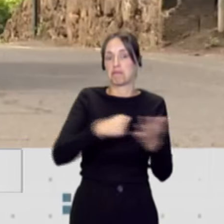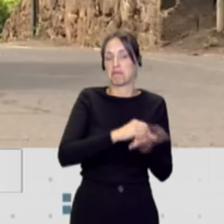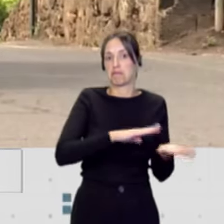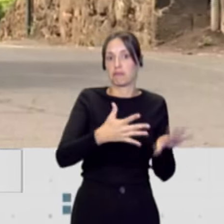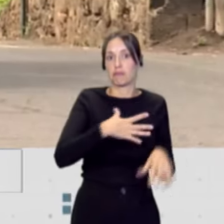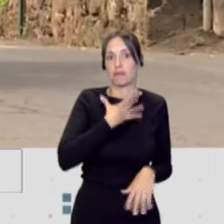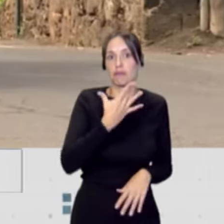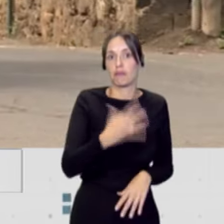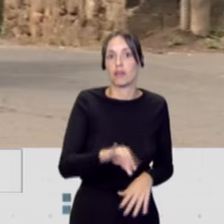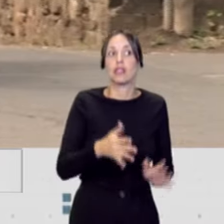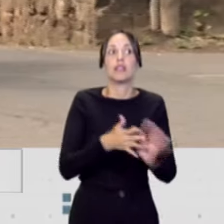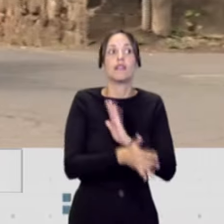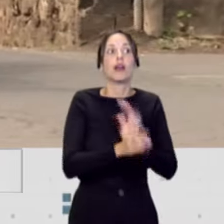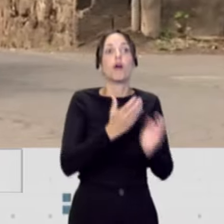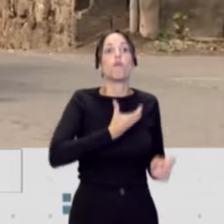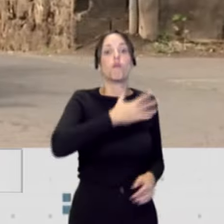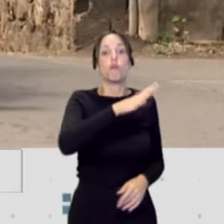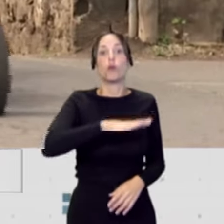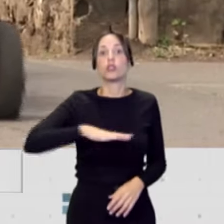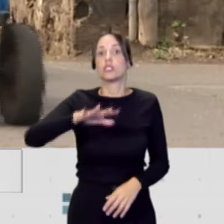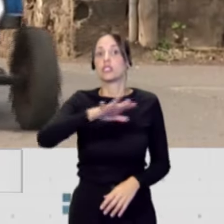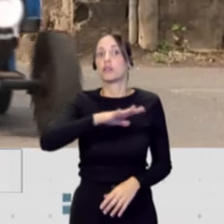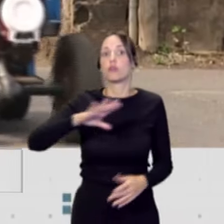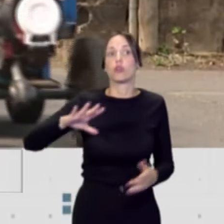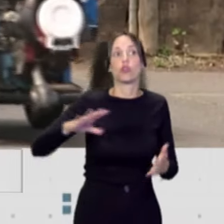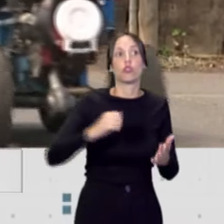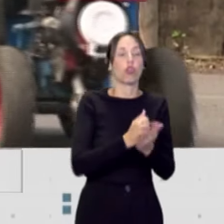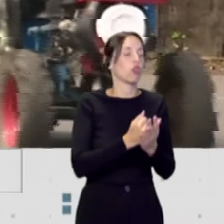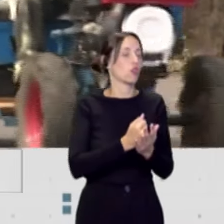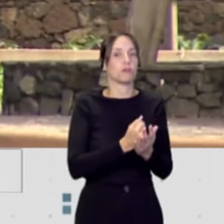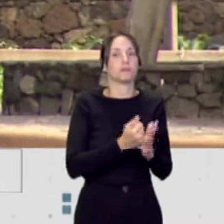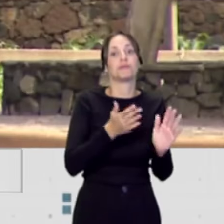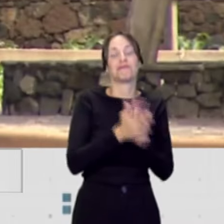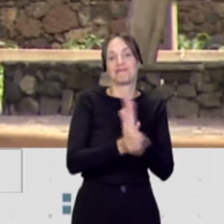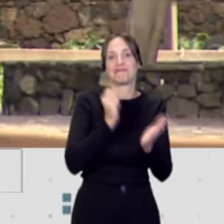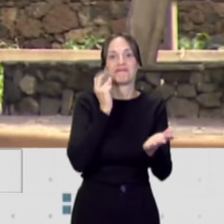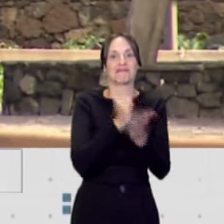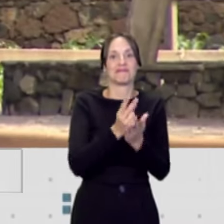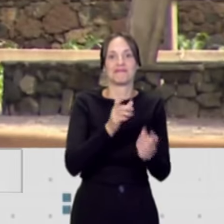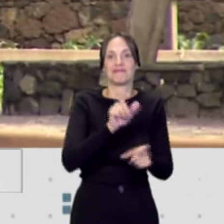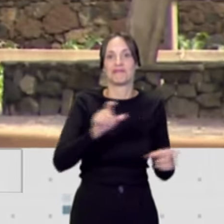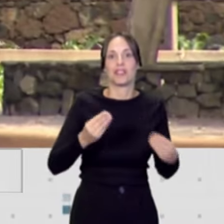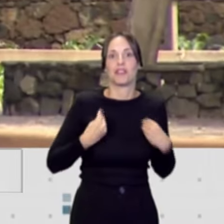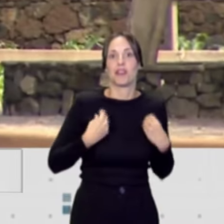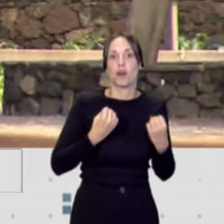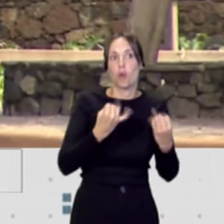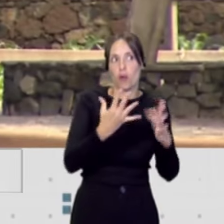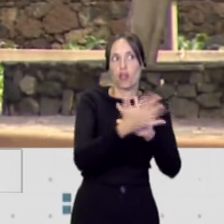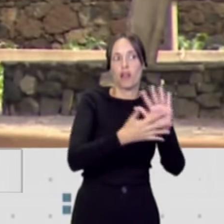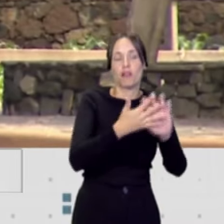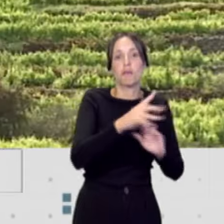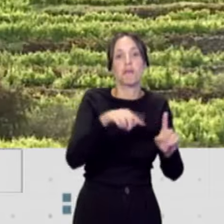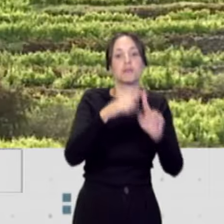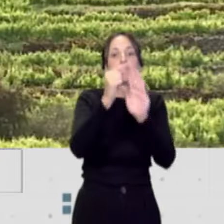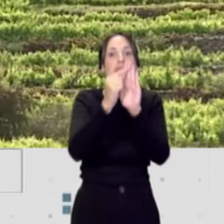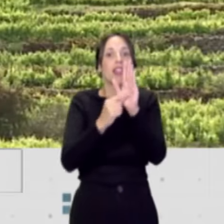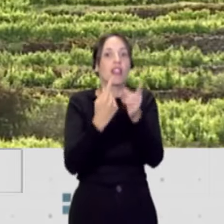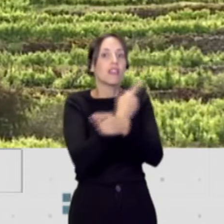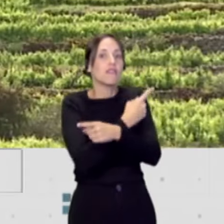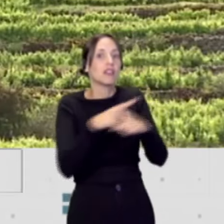los territorios y todos los municipios, por ello se habla del reto demográfico, por ello hablamos de medidas diferenciadas, ahora también con